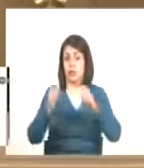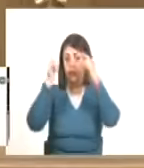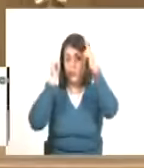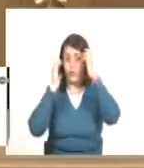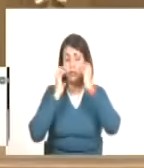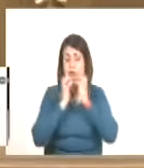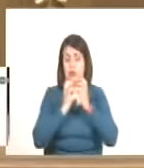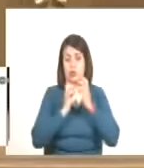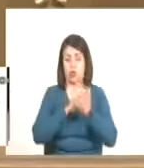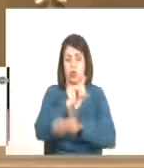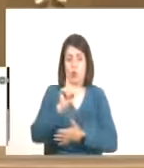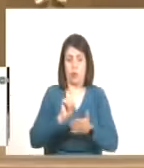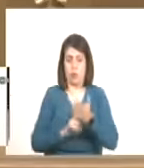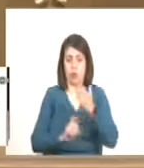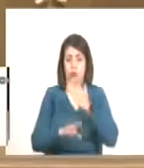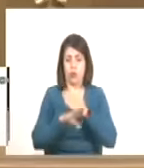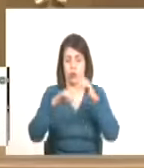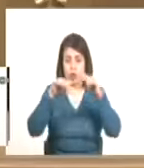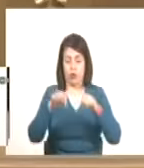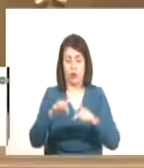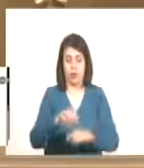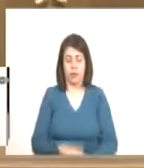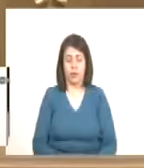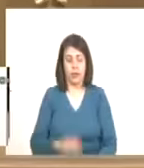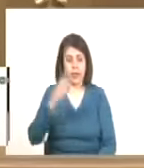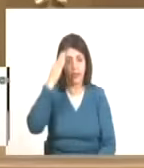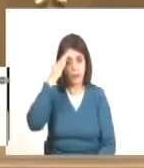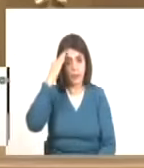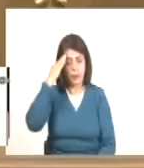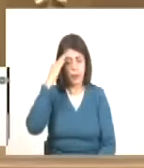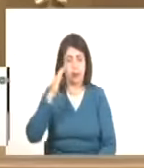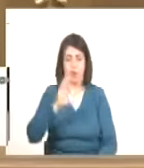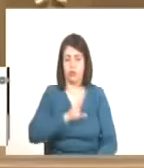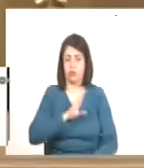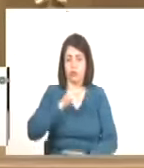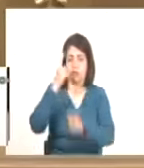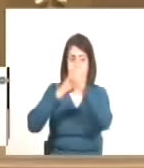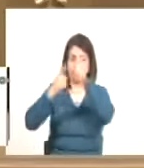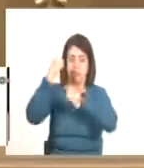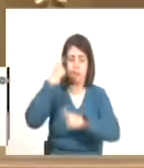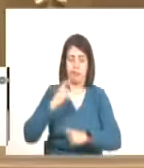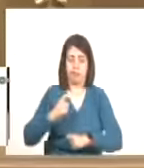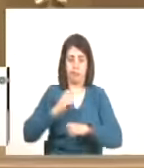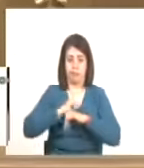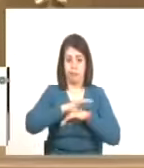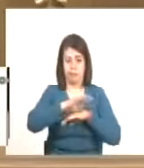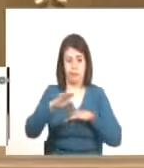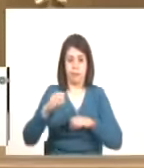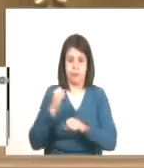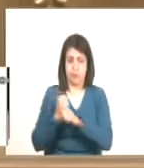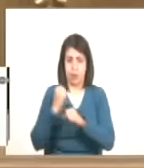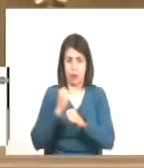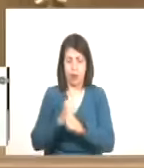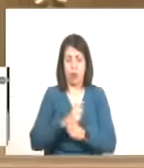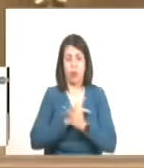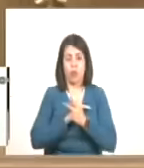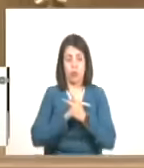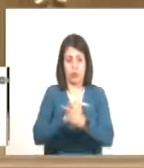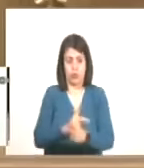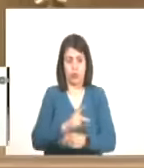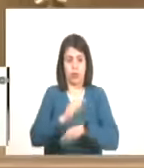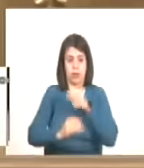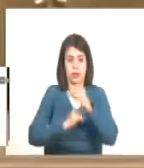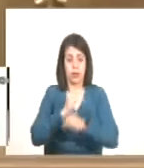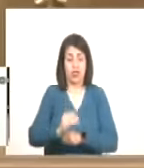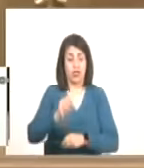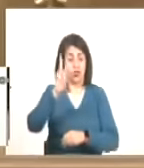con absoluta vigencia hoy es saber que la autoformación, que la emulación, que el trabajo voluntario tiene que ser el